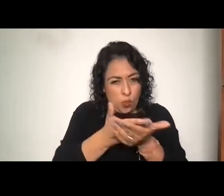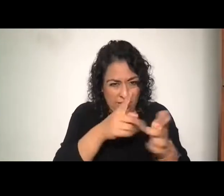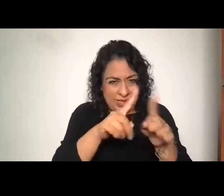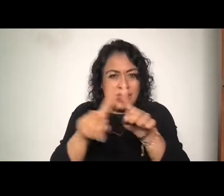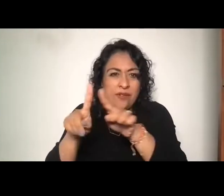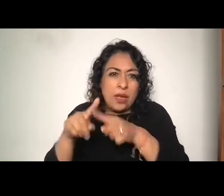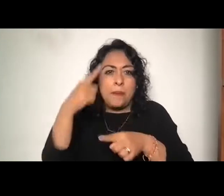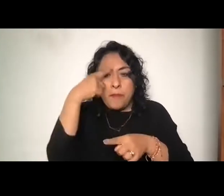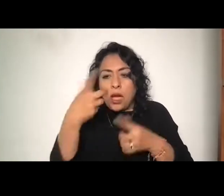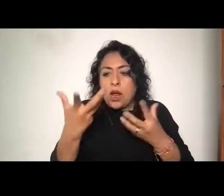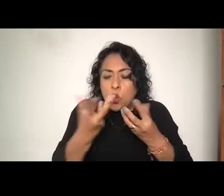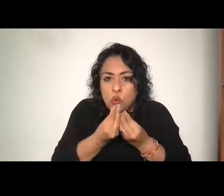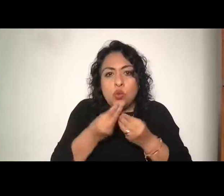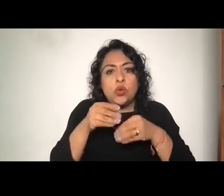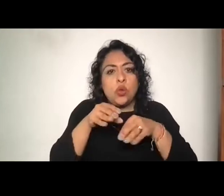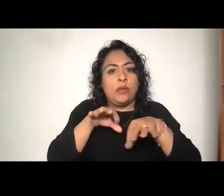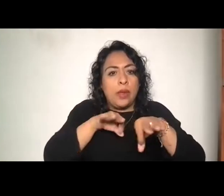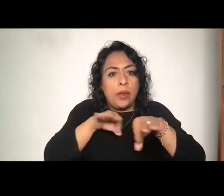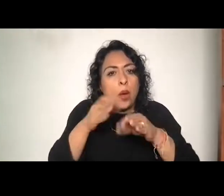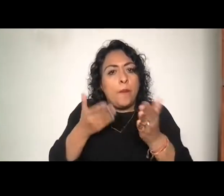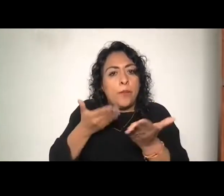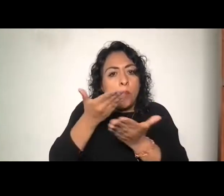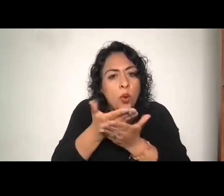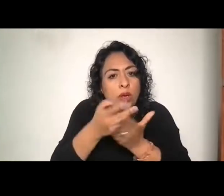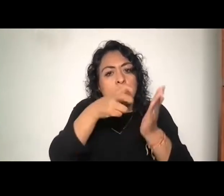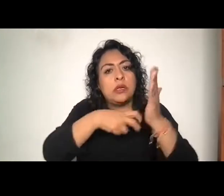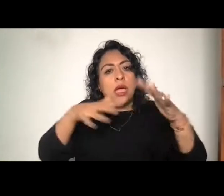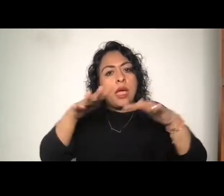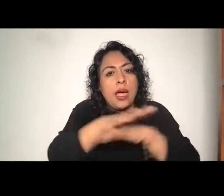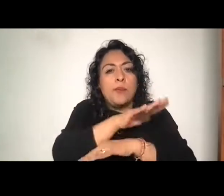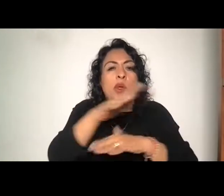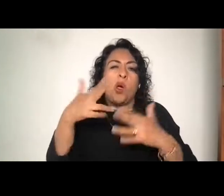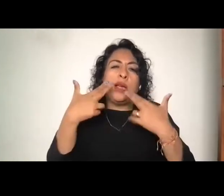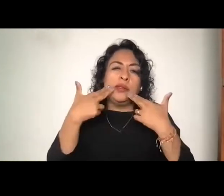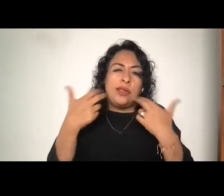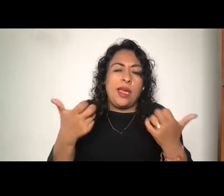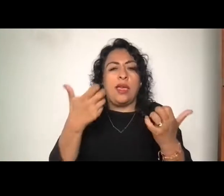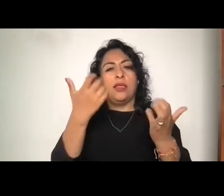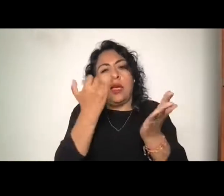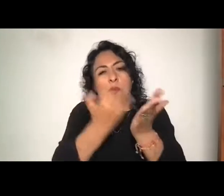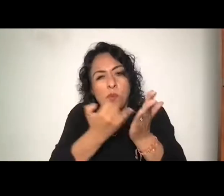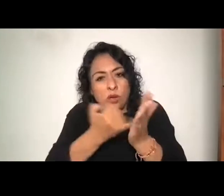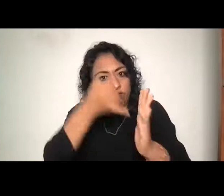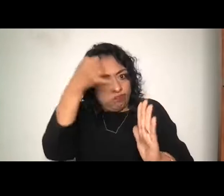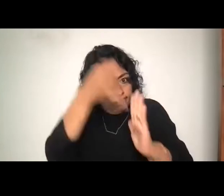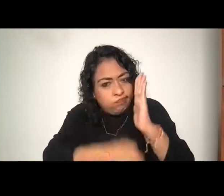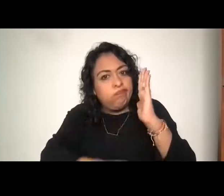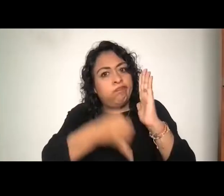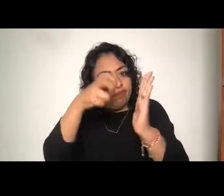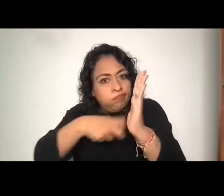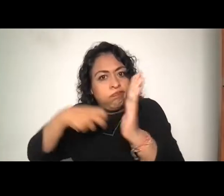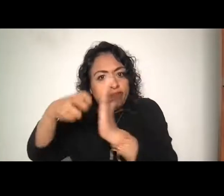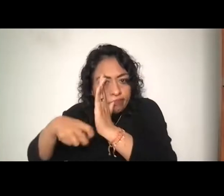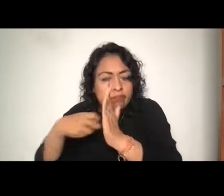ir trabajando propuestas de reforma fiscal de fondo, de profesionalizar en ese sentido las propuestas y